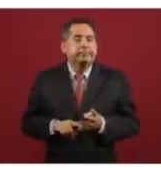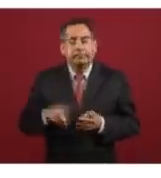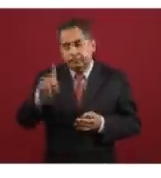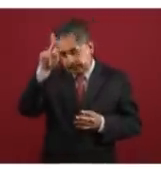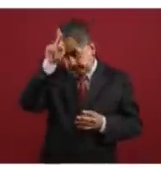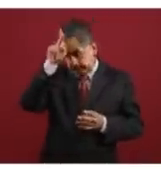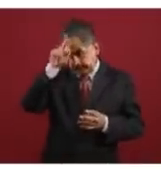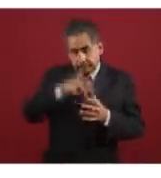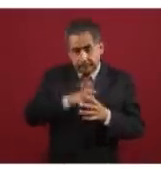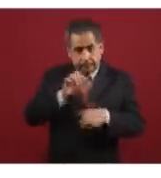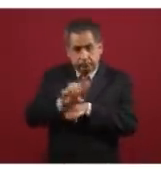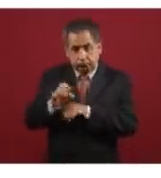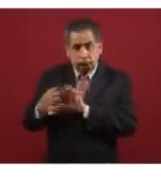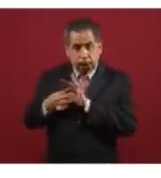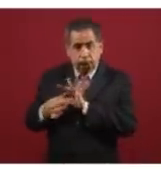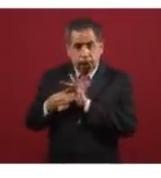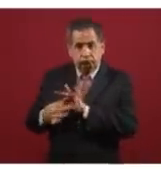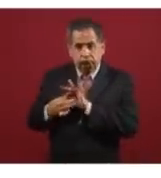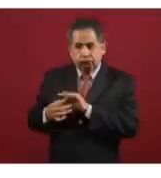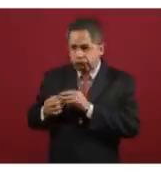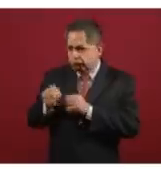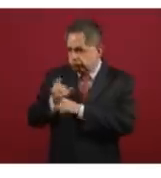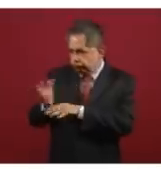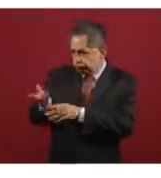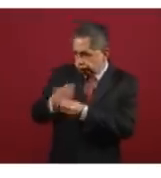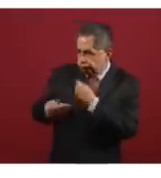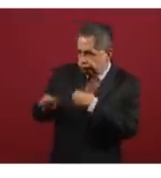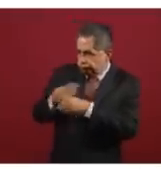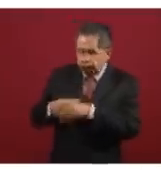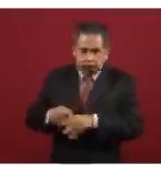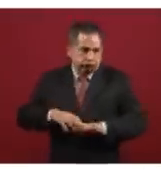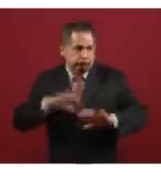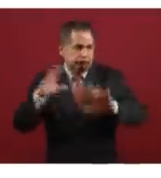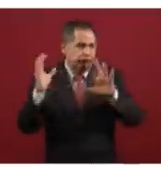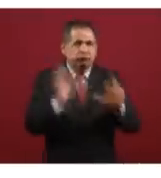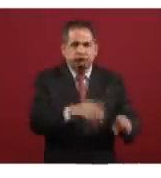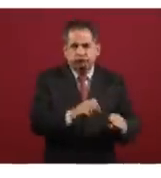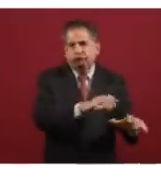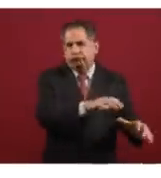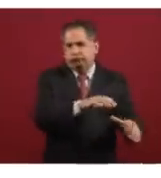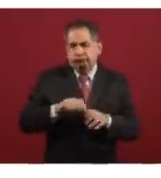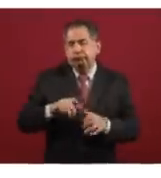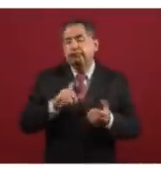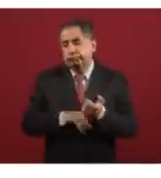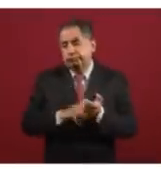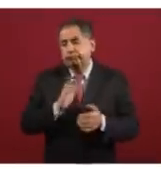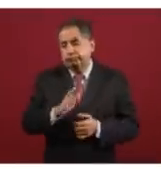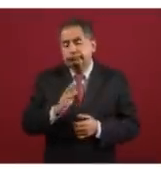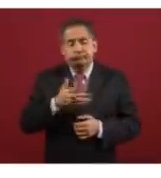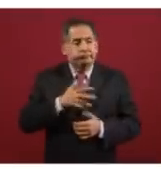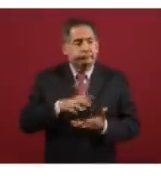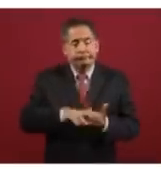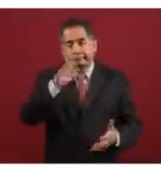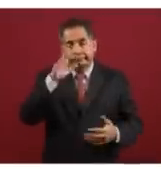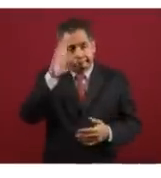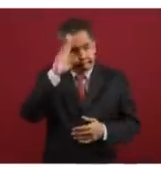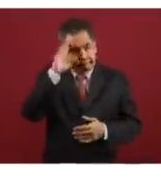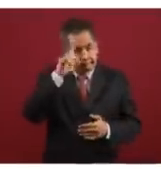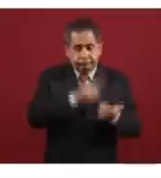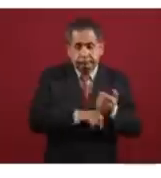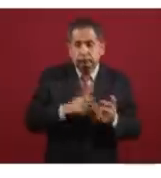Perú y Ecuador, que intercambiamos información y hemos logrado el aseguramiento marítimo de